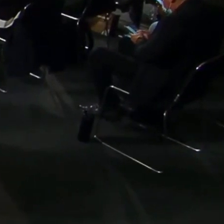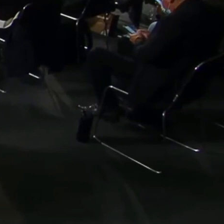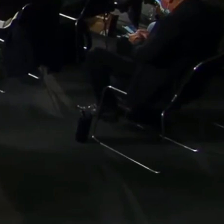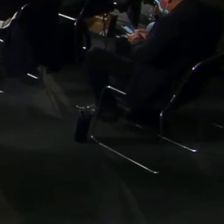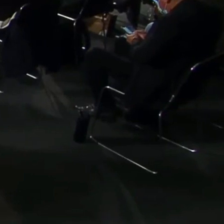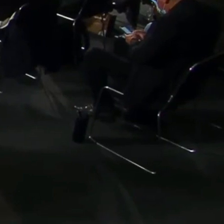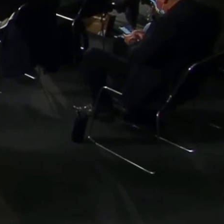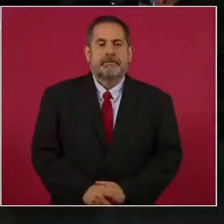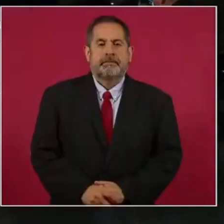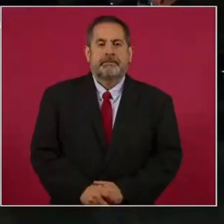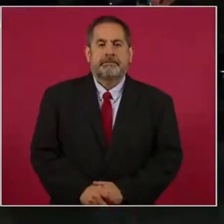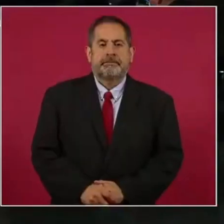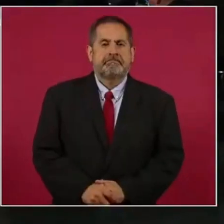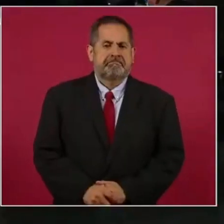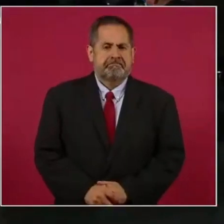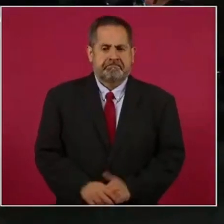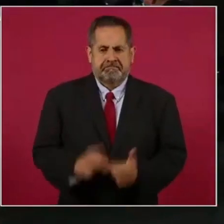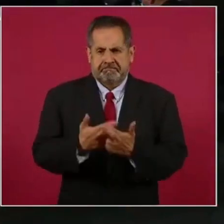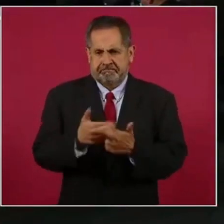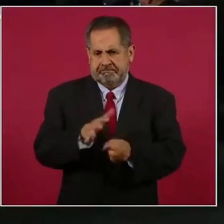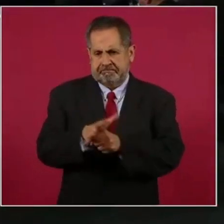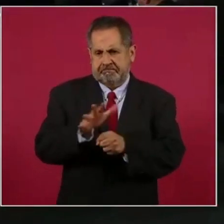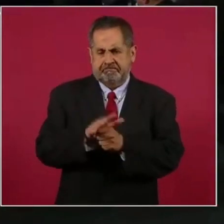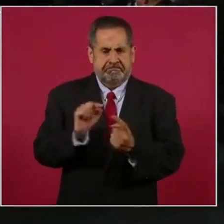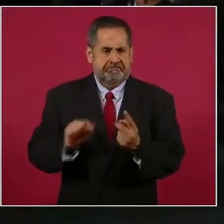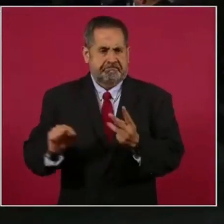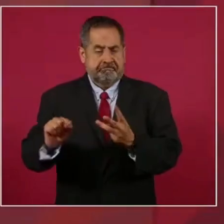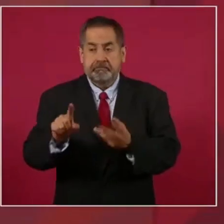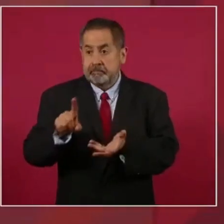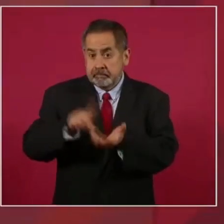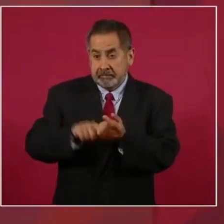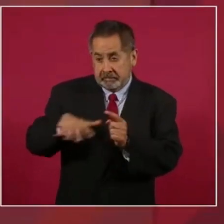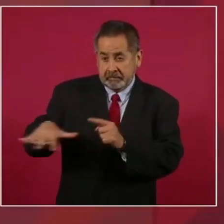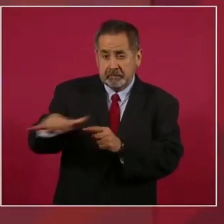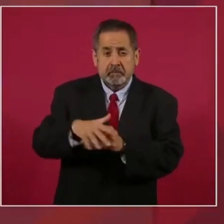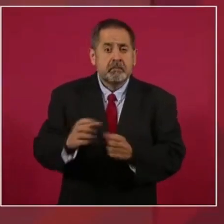la riqueza. Viven del turismo